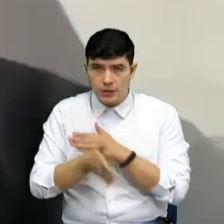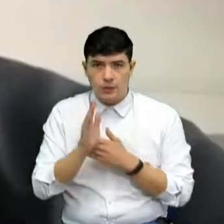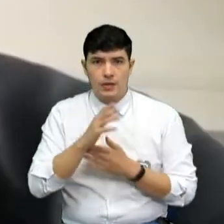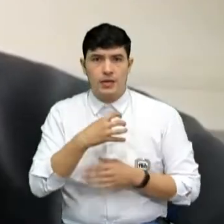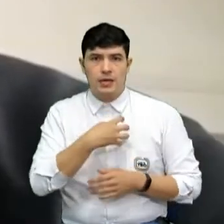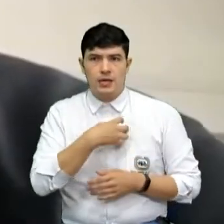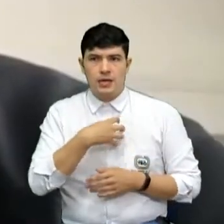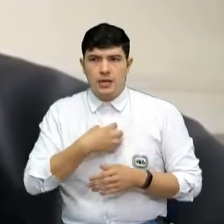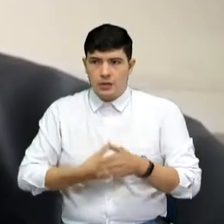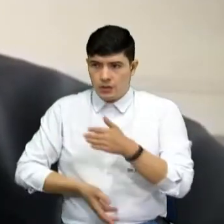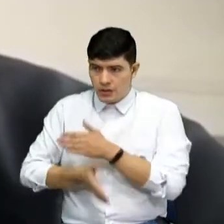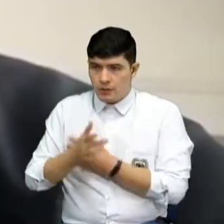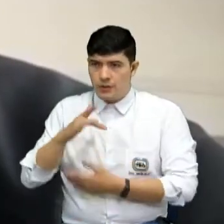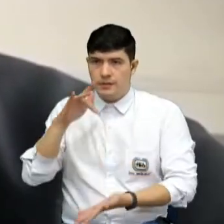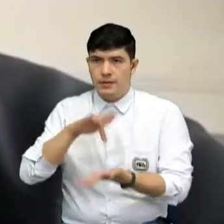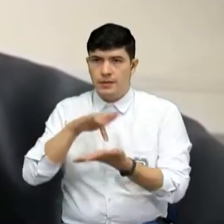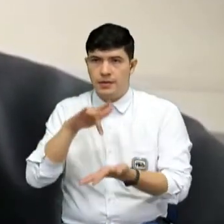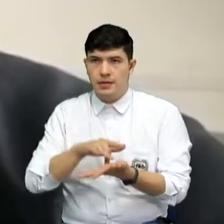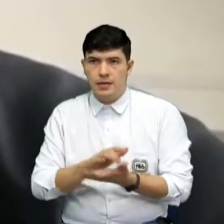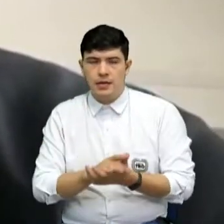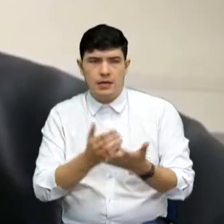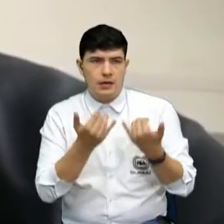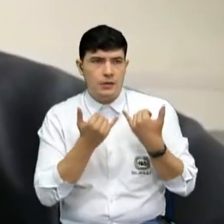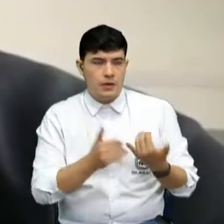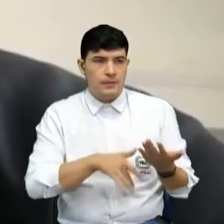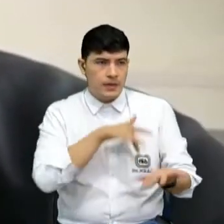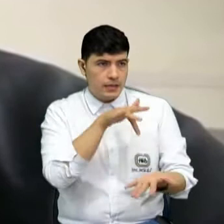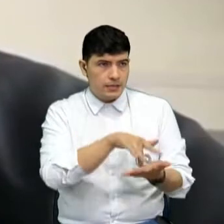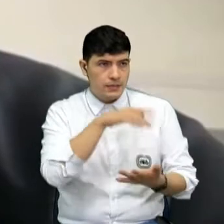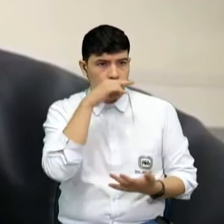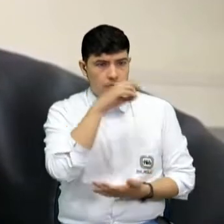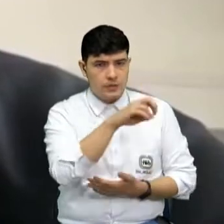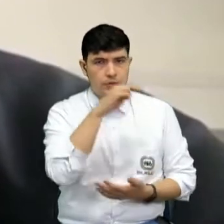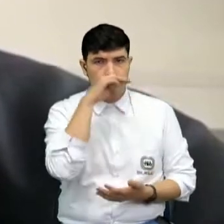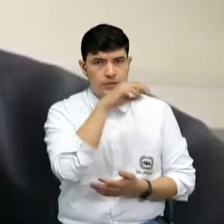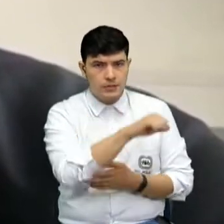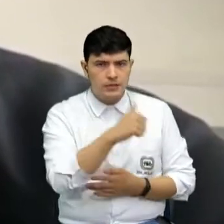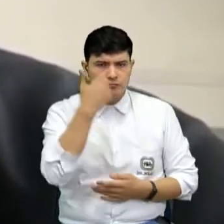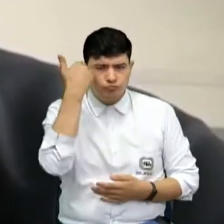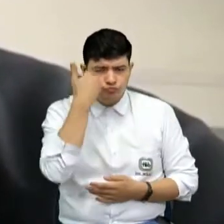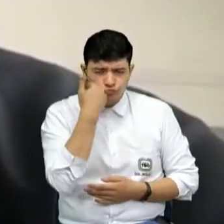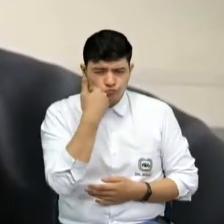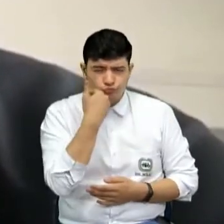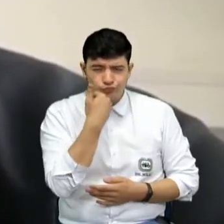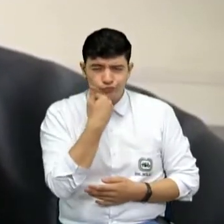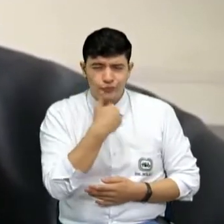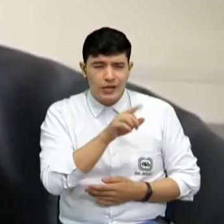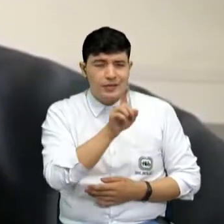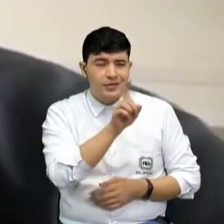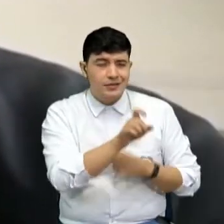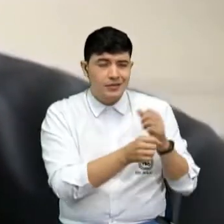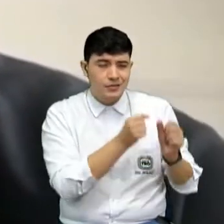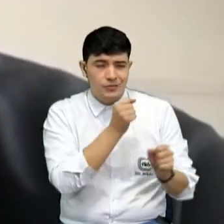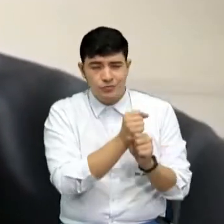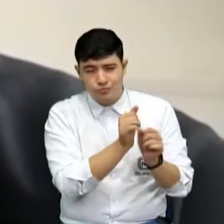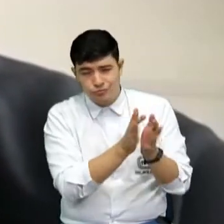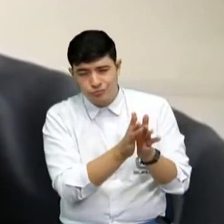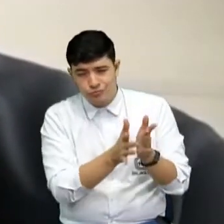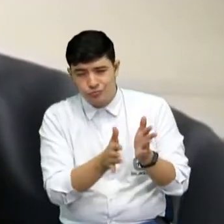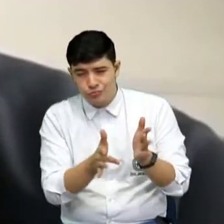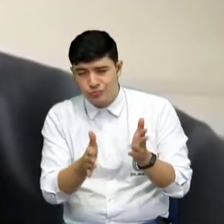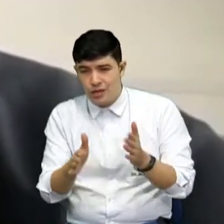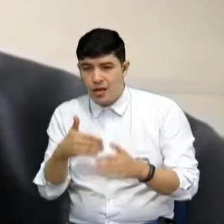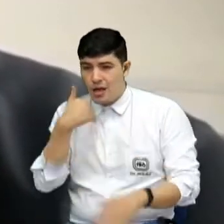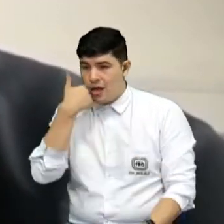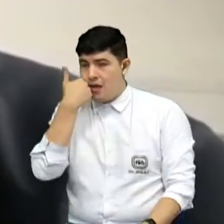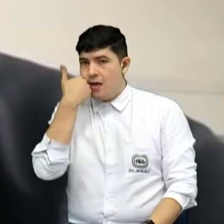ritmo. Estamos participando con los niños desde los más pequeñitos, desde los que tienen 6 añitos, hasta los